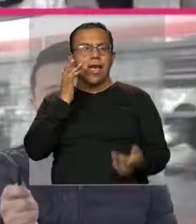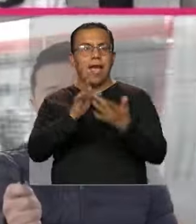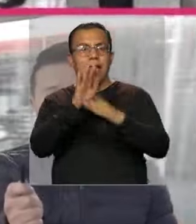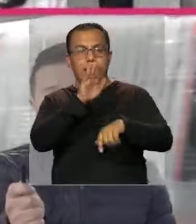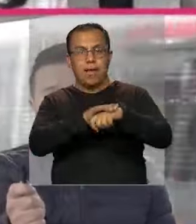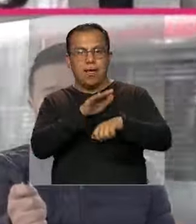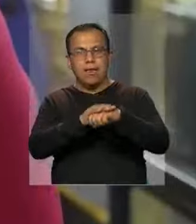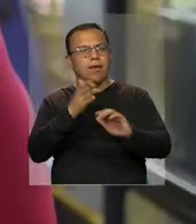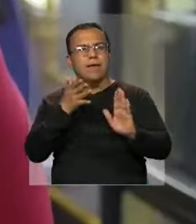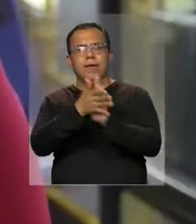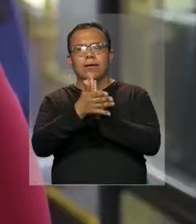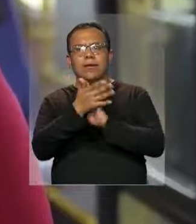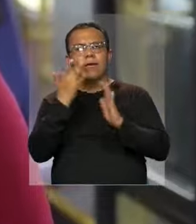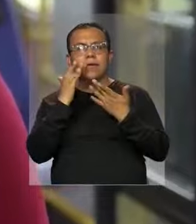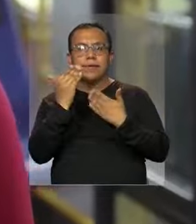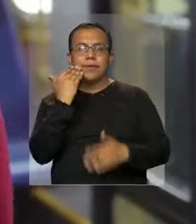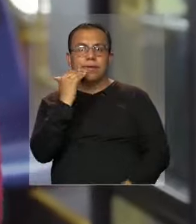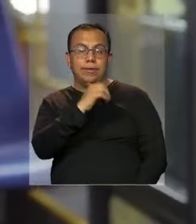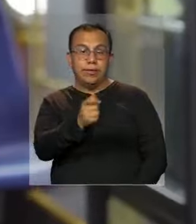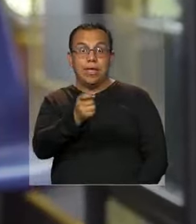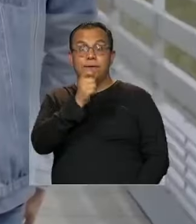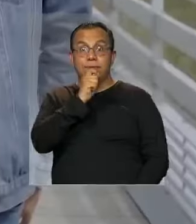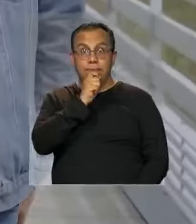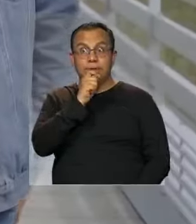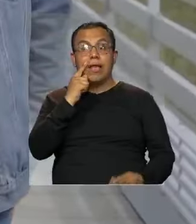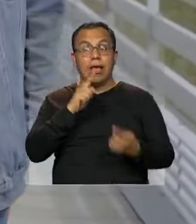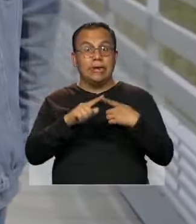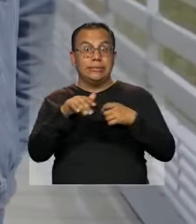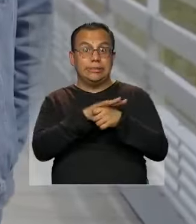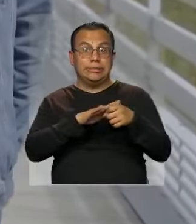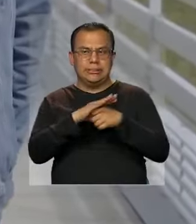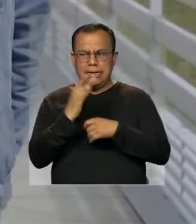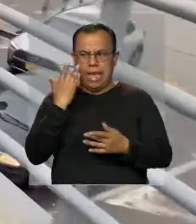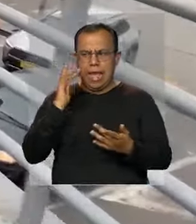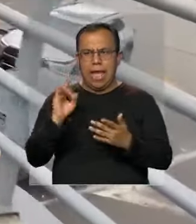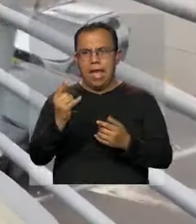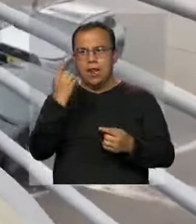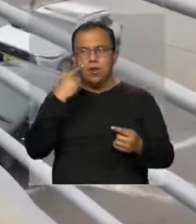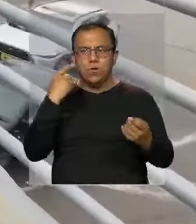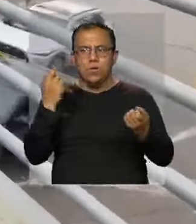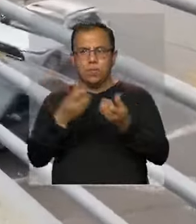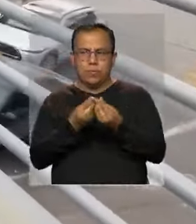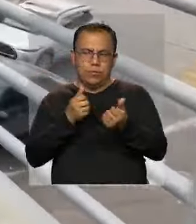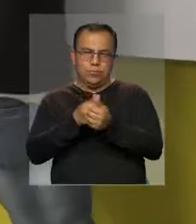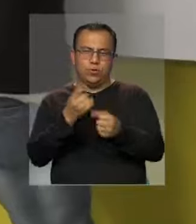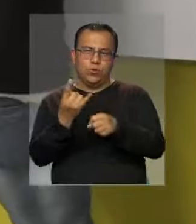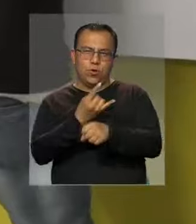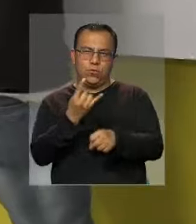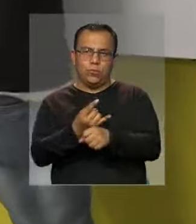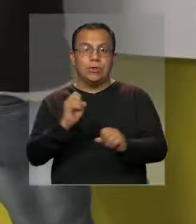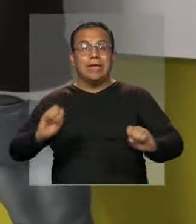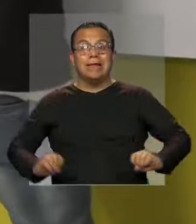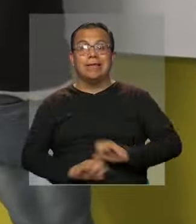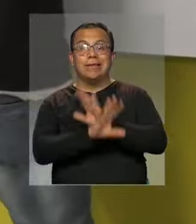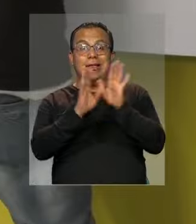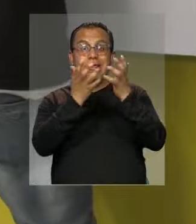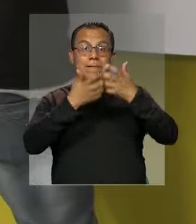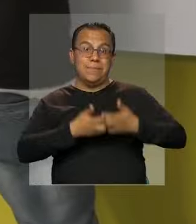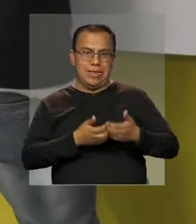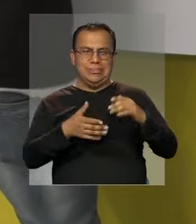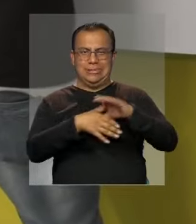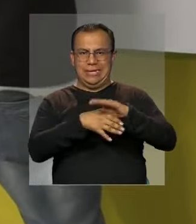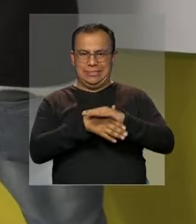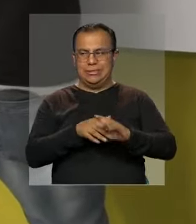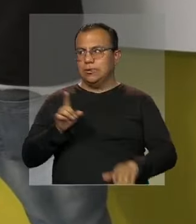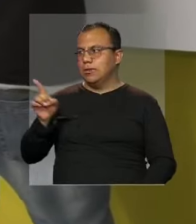cual consiste en que las mujeres lleven un pito y en caso de sentir algún tipo de acoso, lo usen. Por su parte, la empresa Taxis